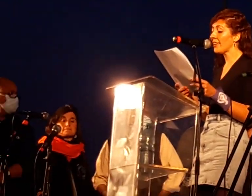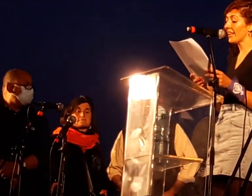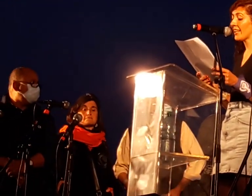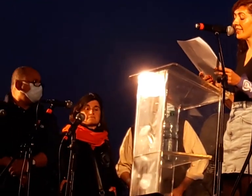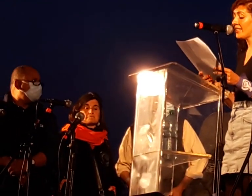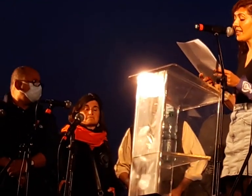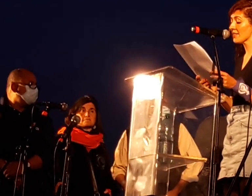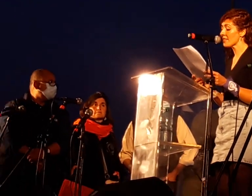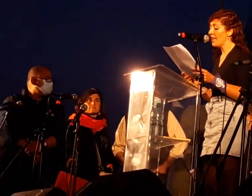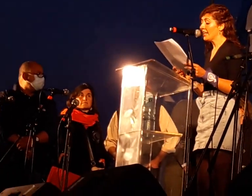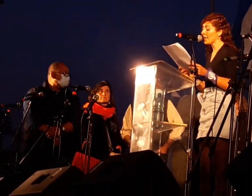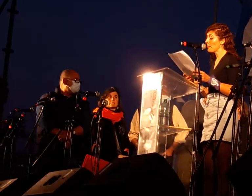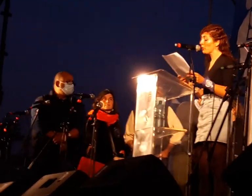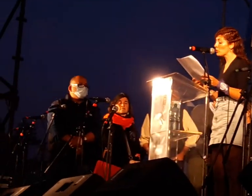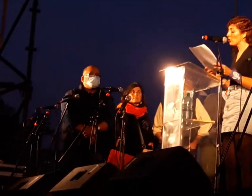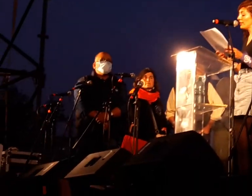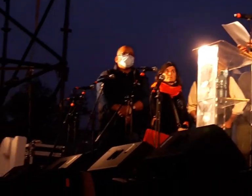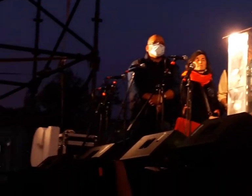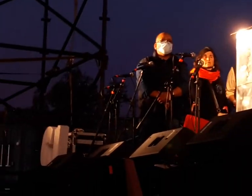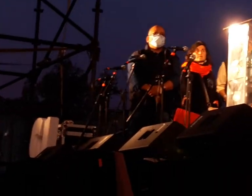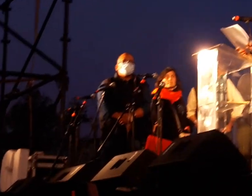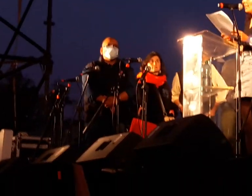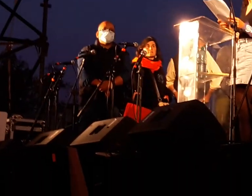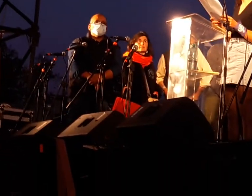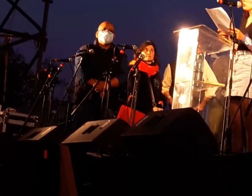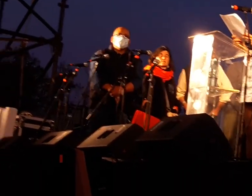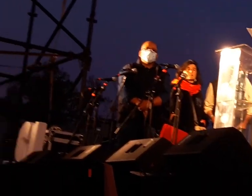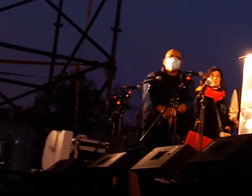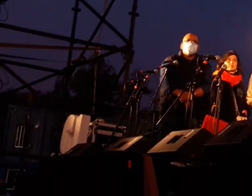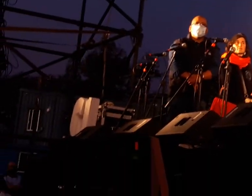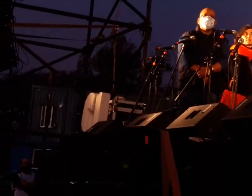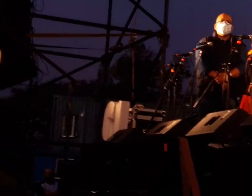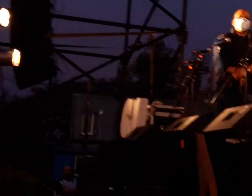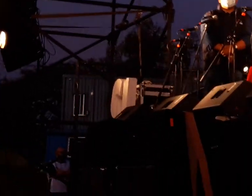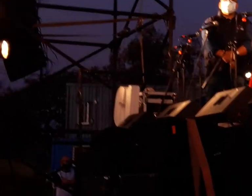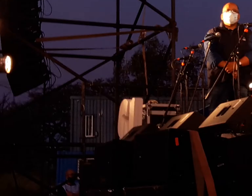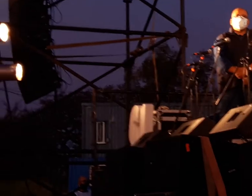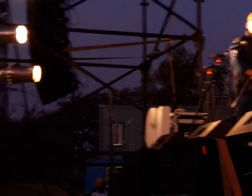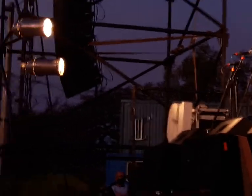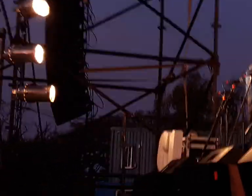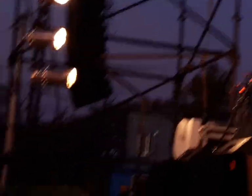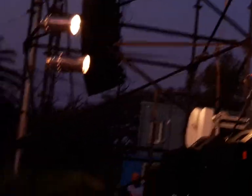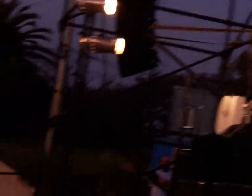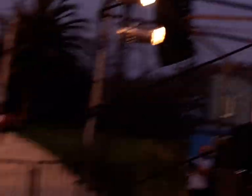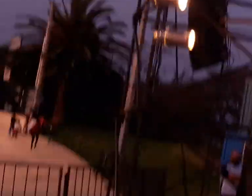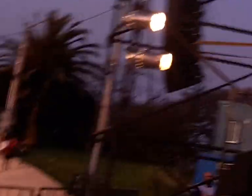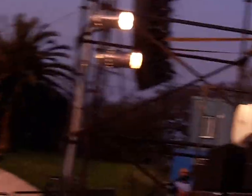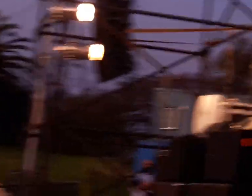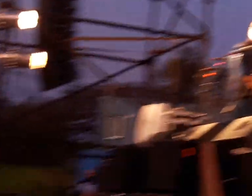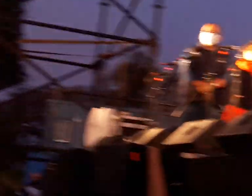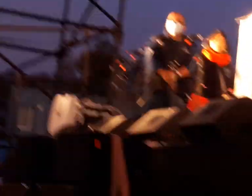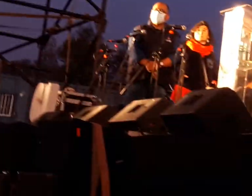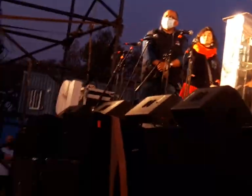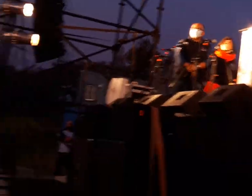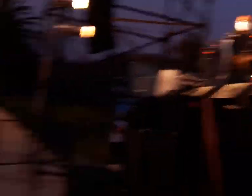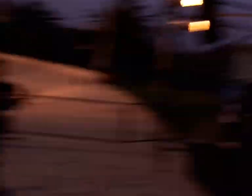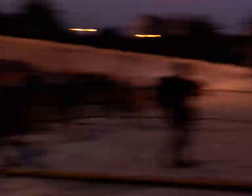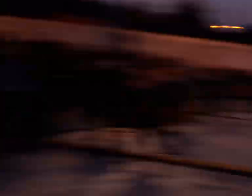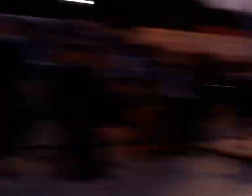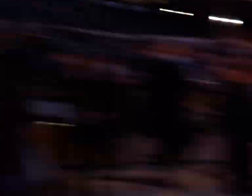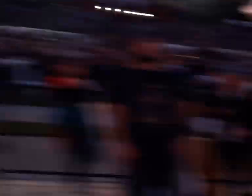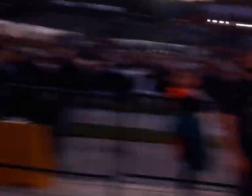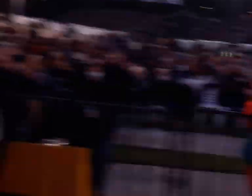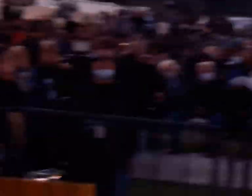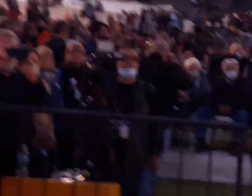la falta de garantías, la reproducción del delito y el uso abusivo de la fuerza. Lejos de resolver los problemas de seguridad